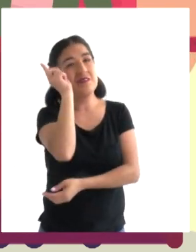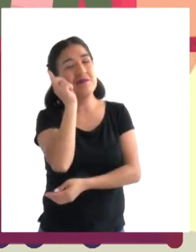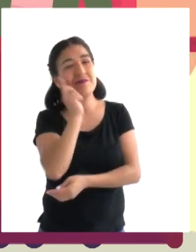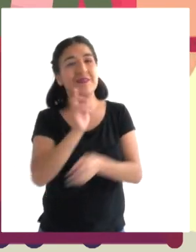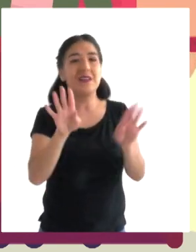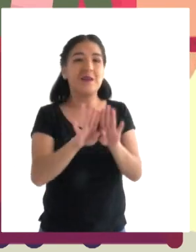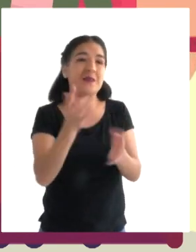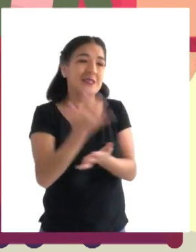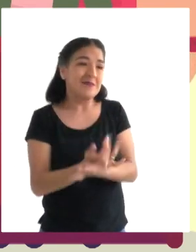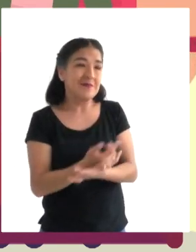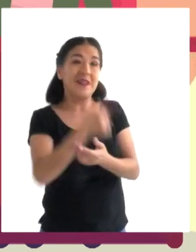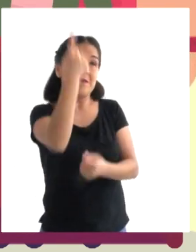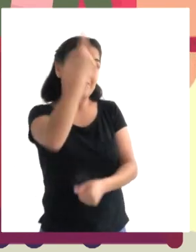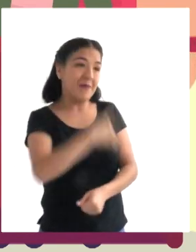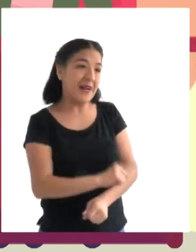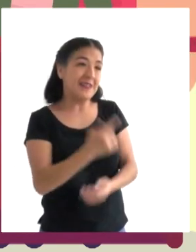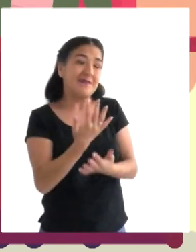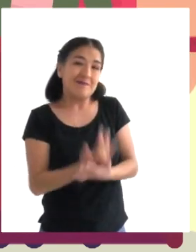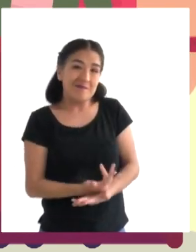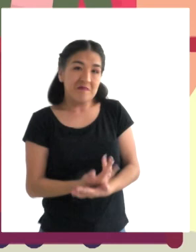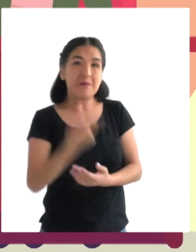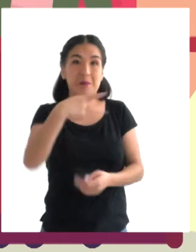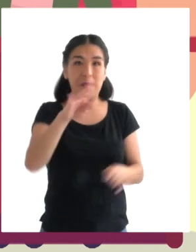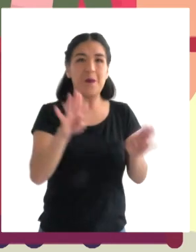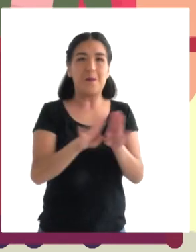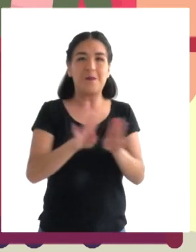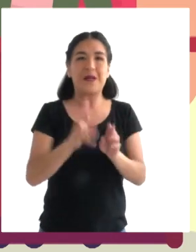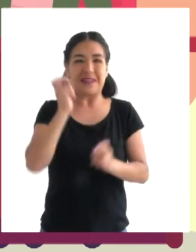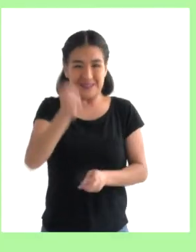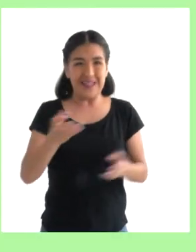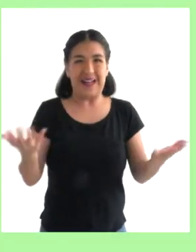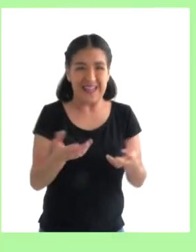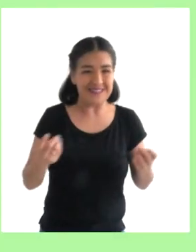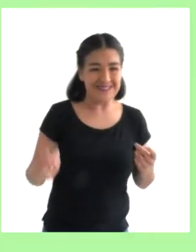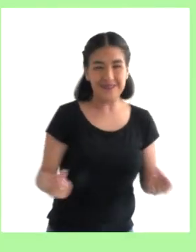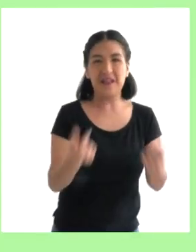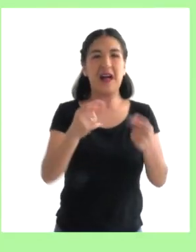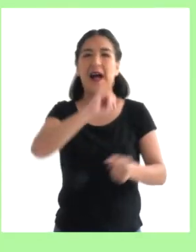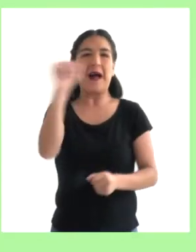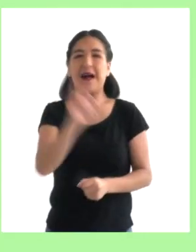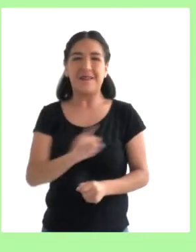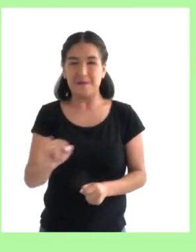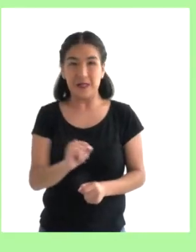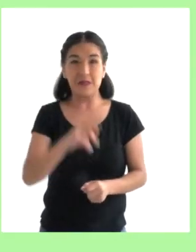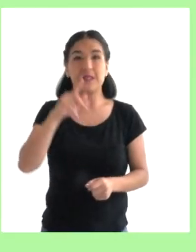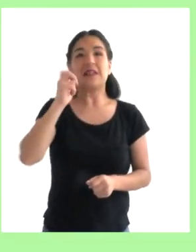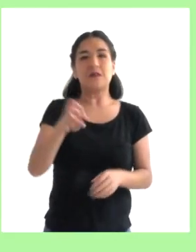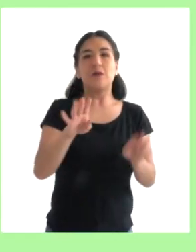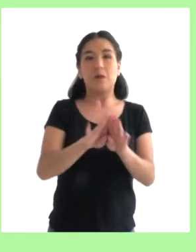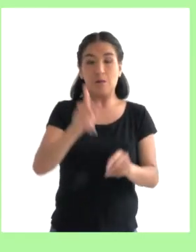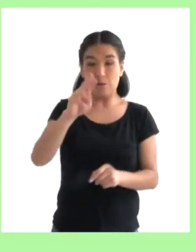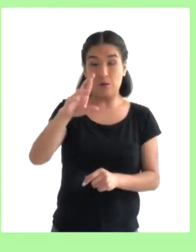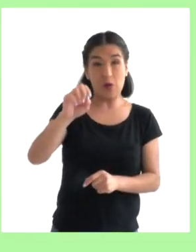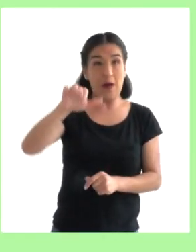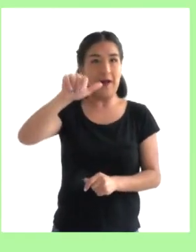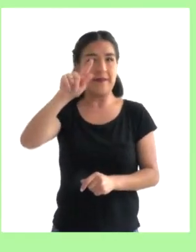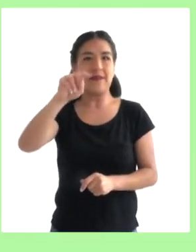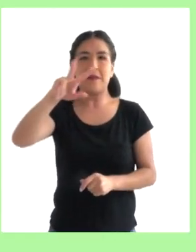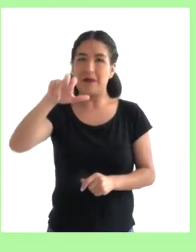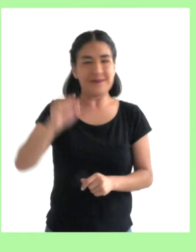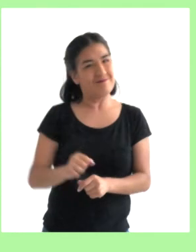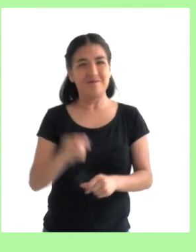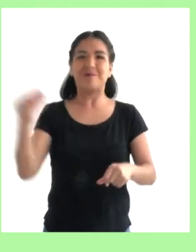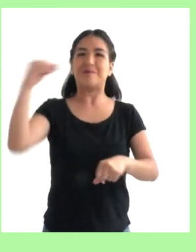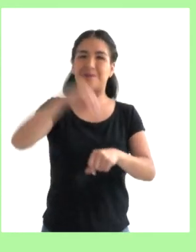pasen, solo siguen instrucciones, pero nunca dan un paso fuera de ellas, las proactivas hacen lo que se espera de ellas y un poco